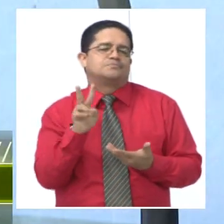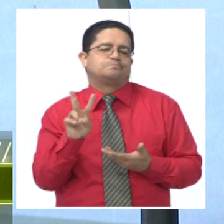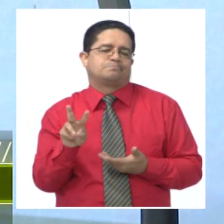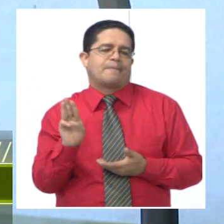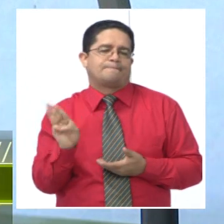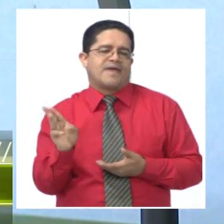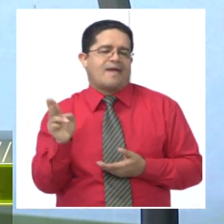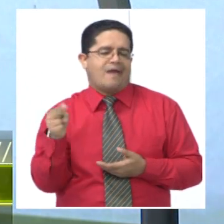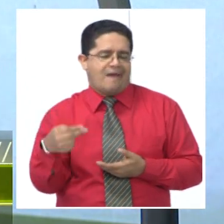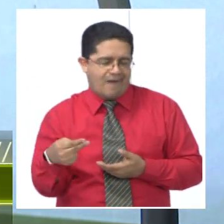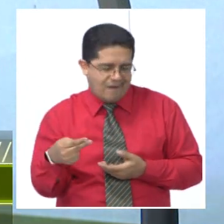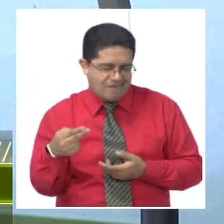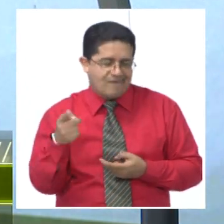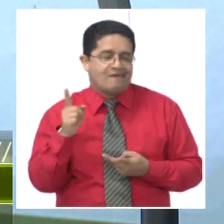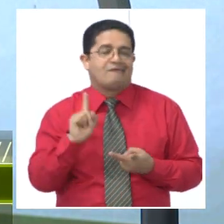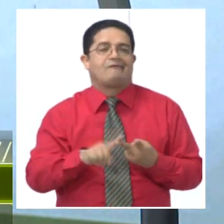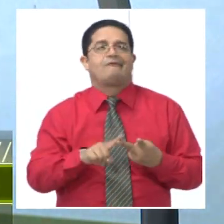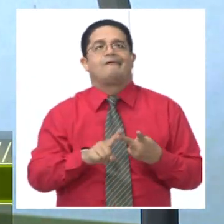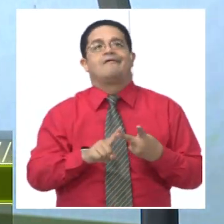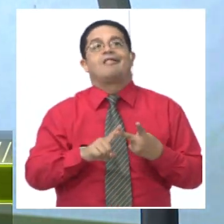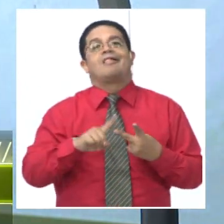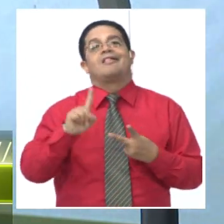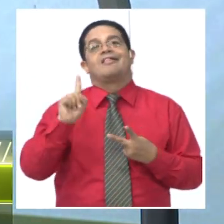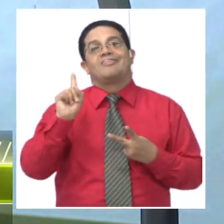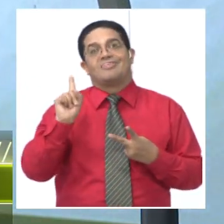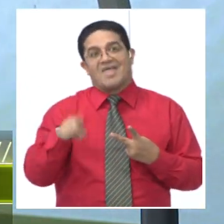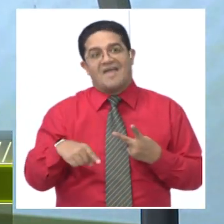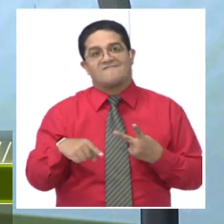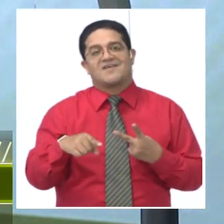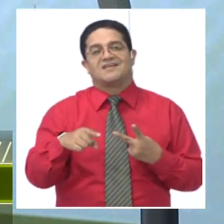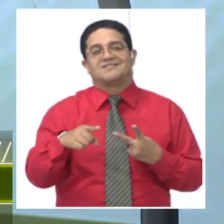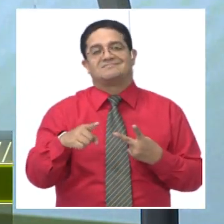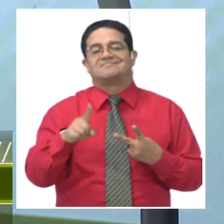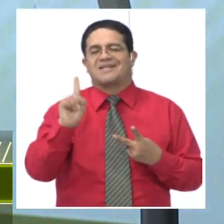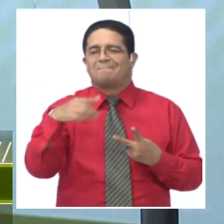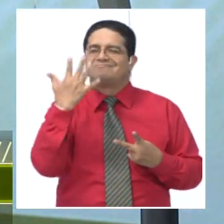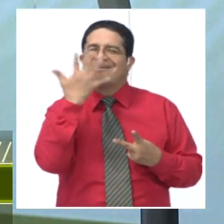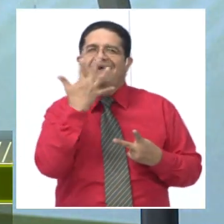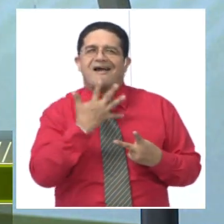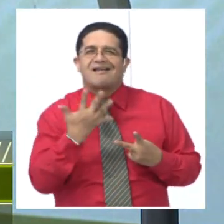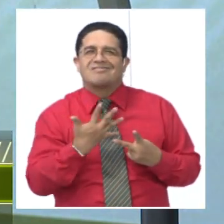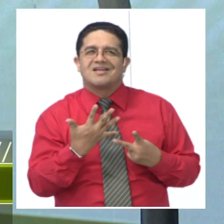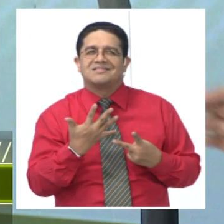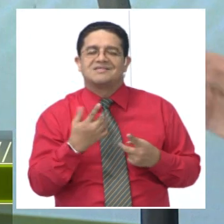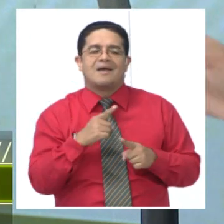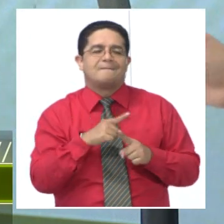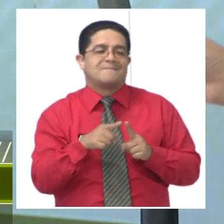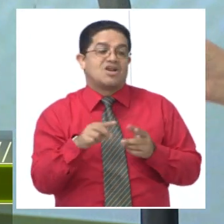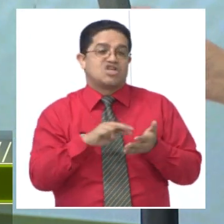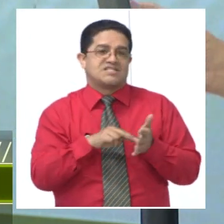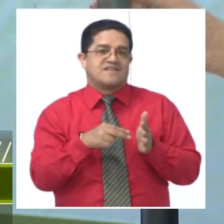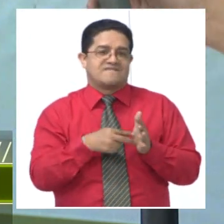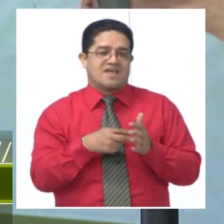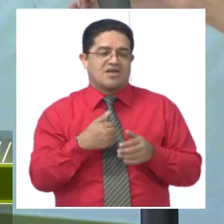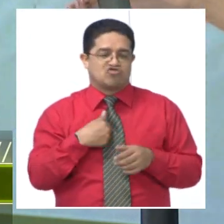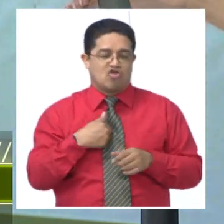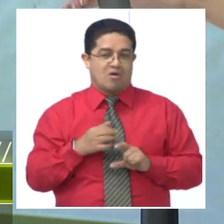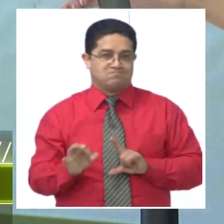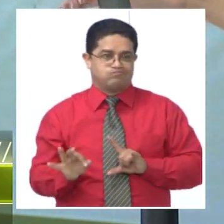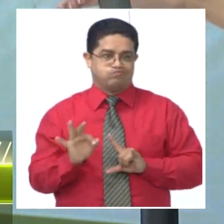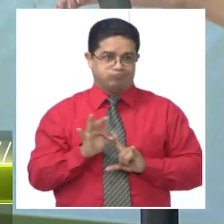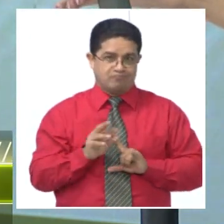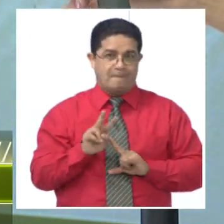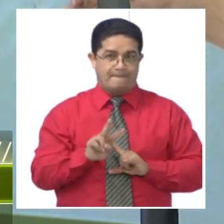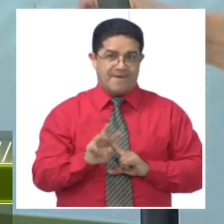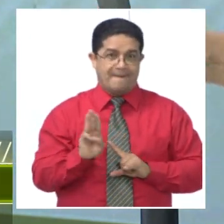primero como factor necesario, y tienen que reunirse estas otras condiciones, pero no que porque yo tengo BPH y tomo anticonceptivo voy a hacer